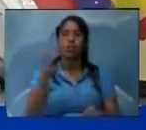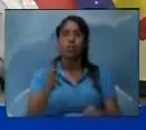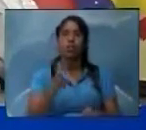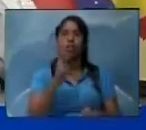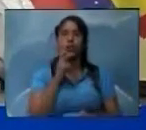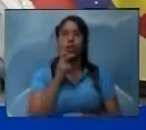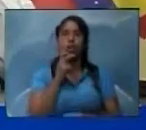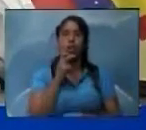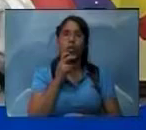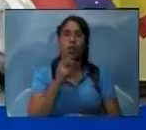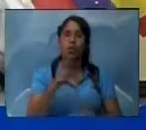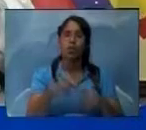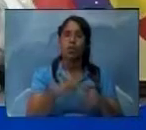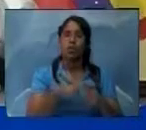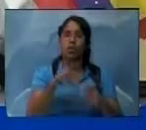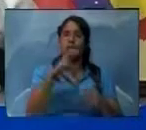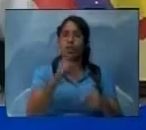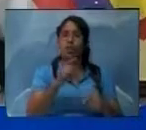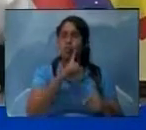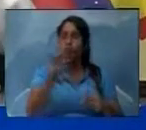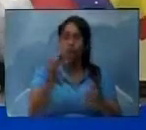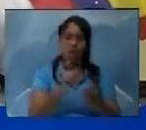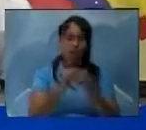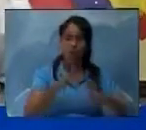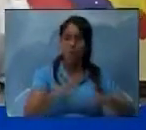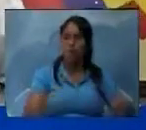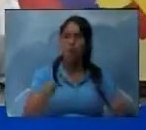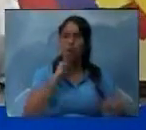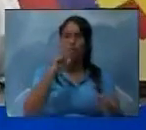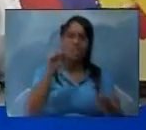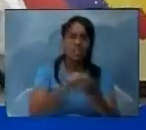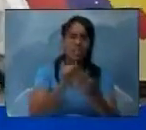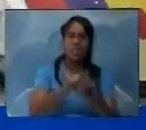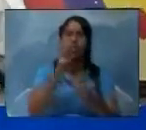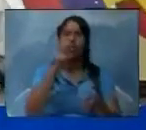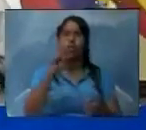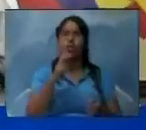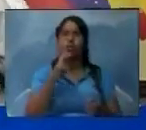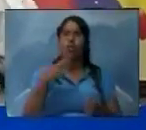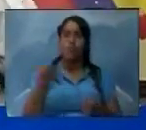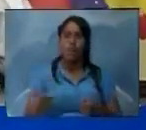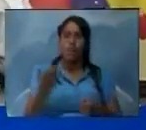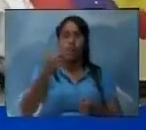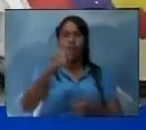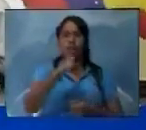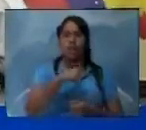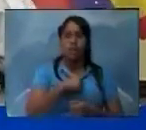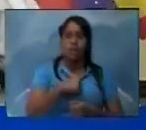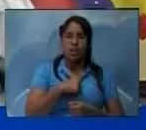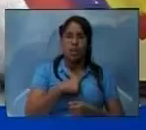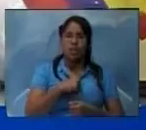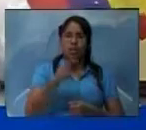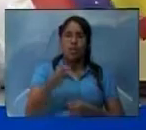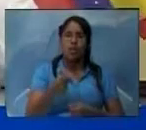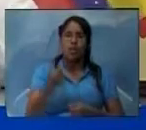Mire, no es de barro, es una estatua de oro. que yo